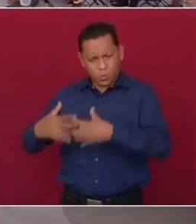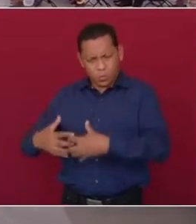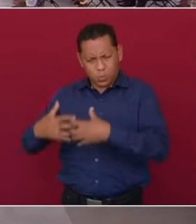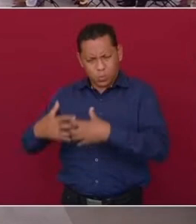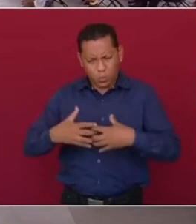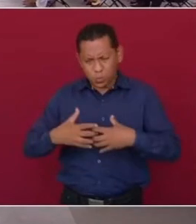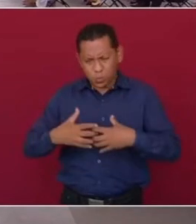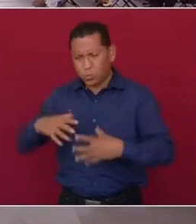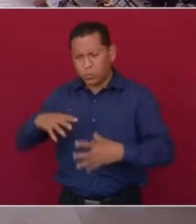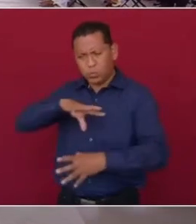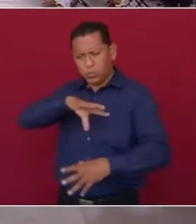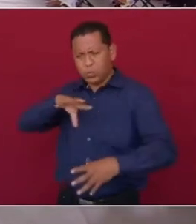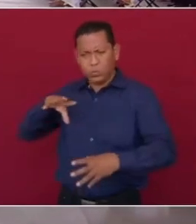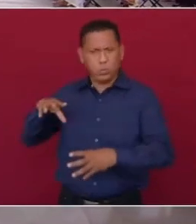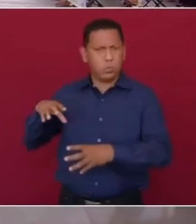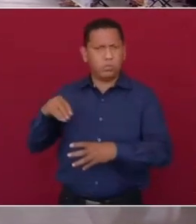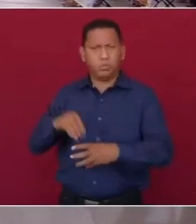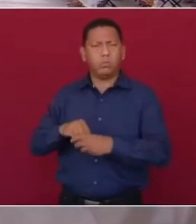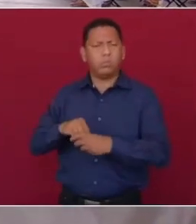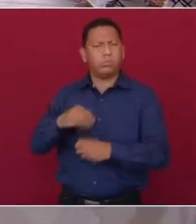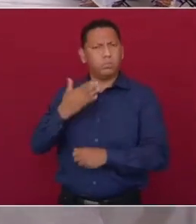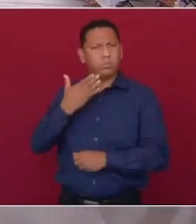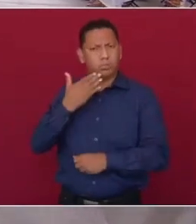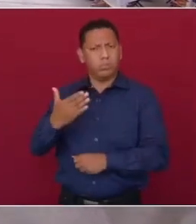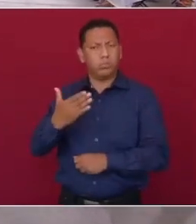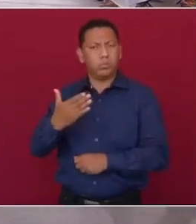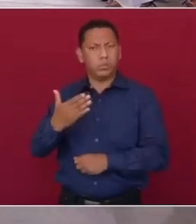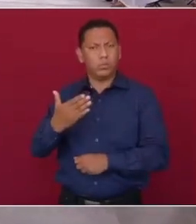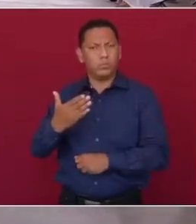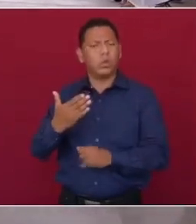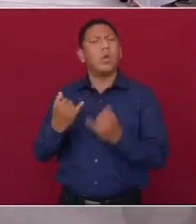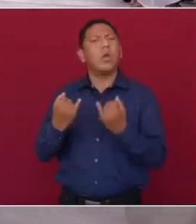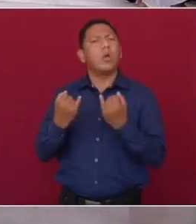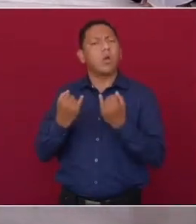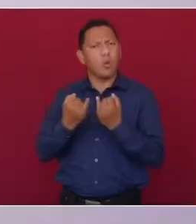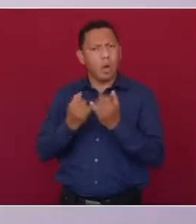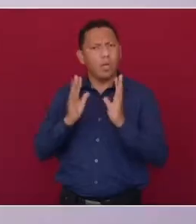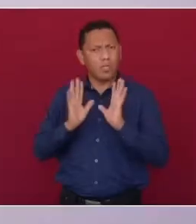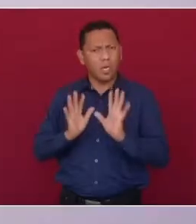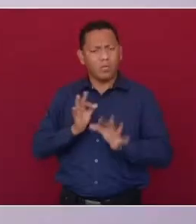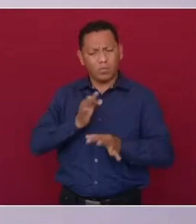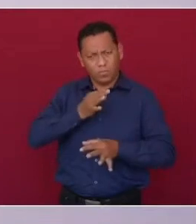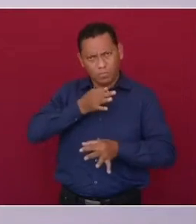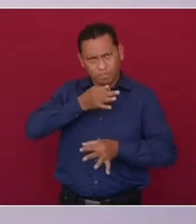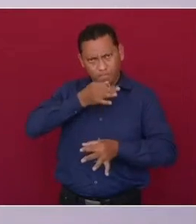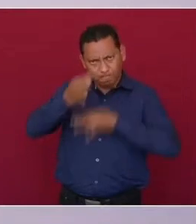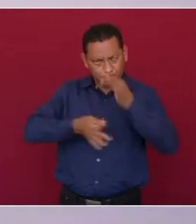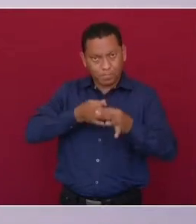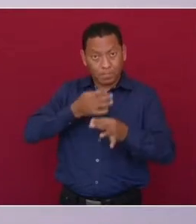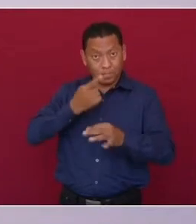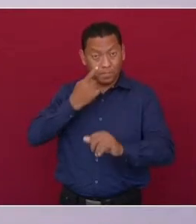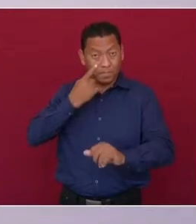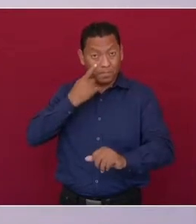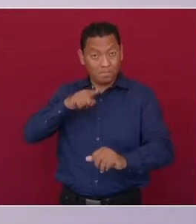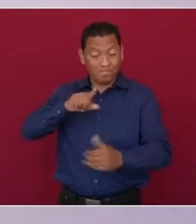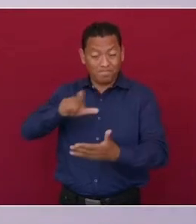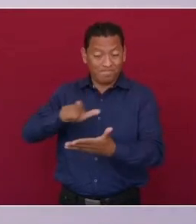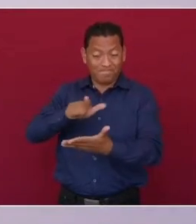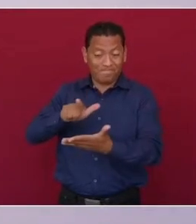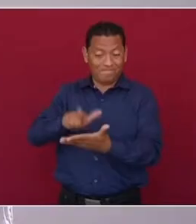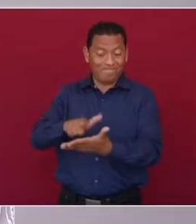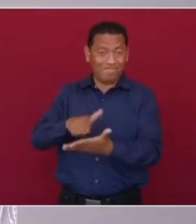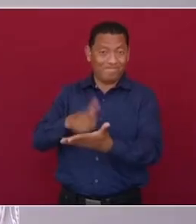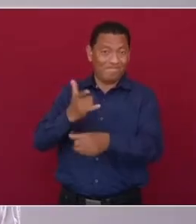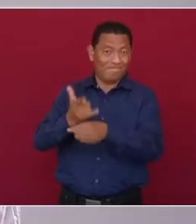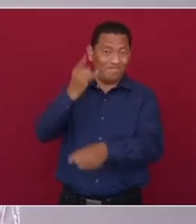capacidad. Además, se ha declarado como fraude a la ley